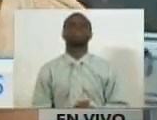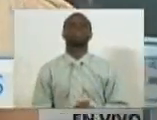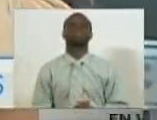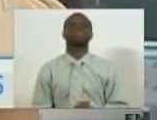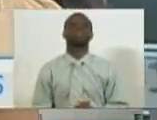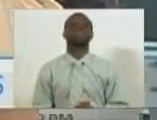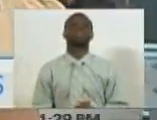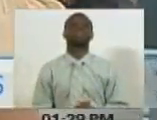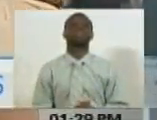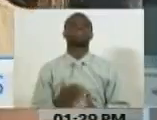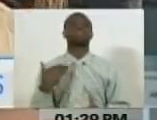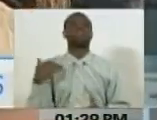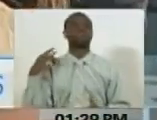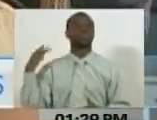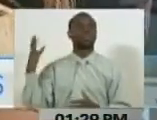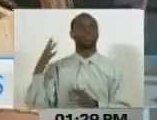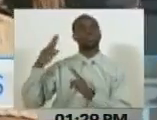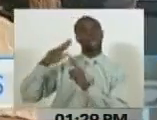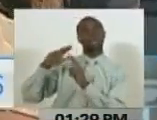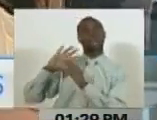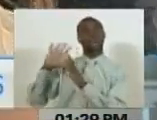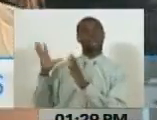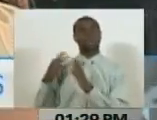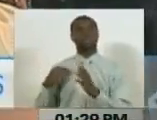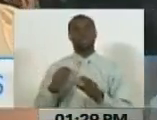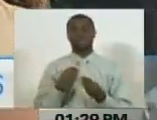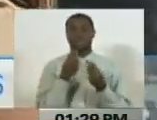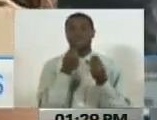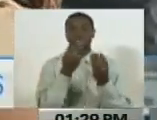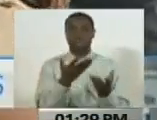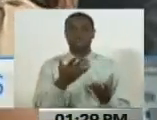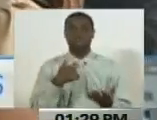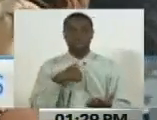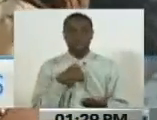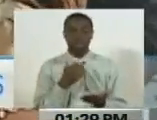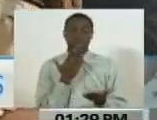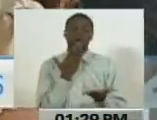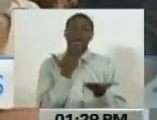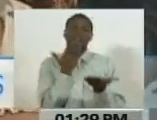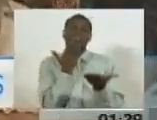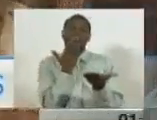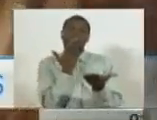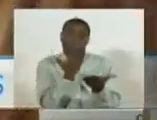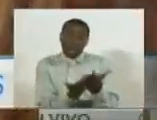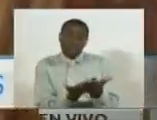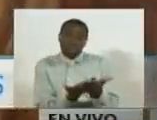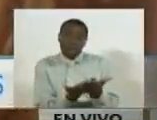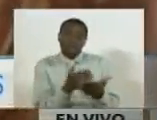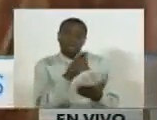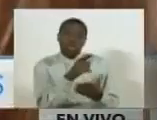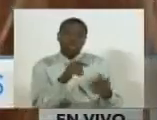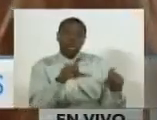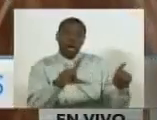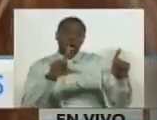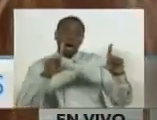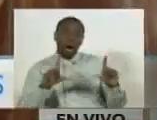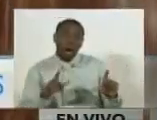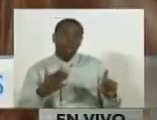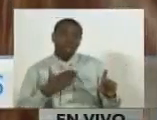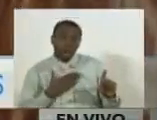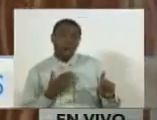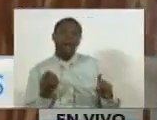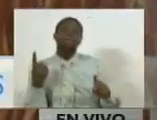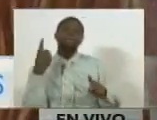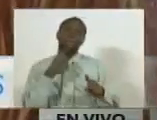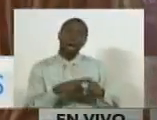En nombre de todos los docentes del Táchira queremos dar el agradecimiento por el otorgamiento de la titularidad tanto